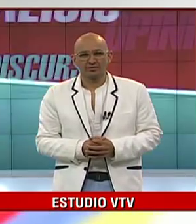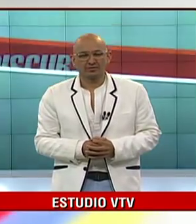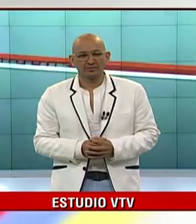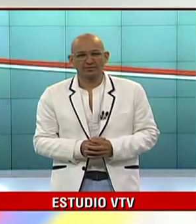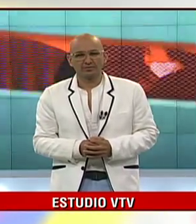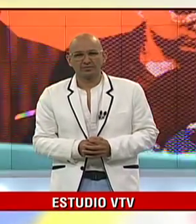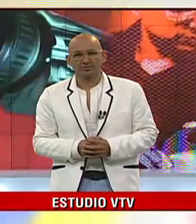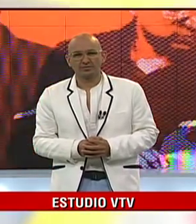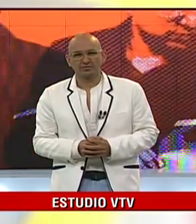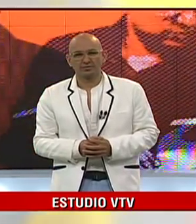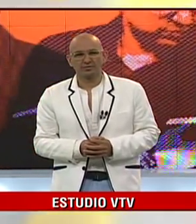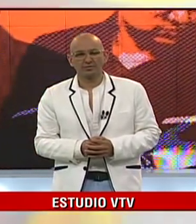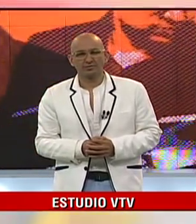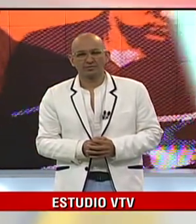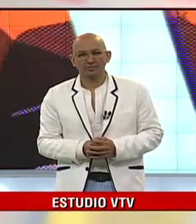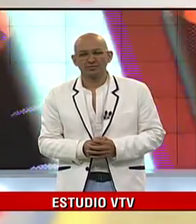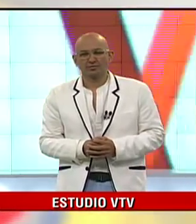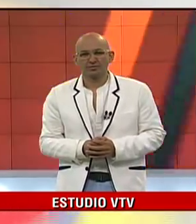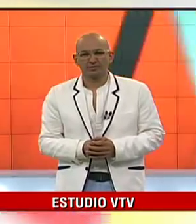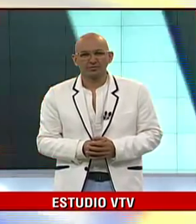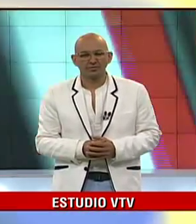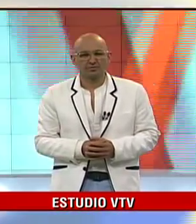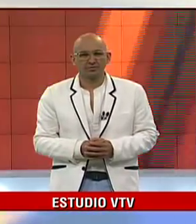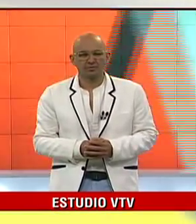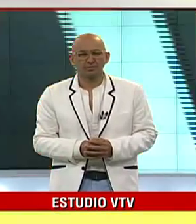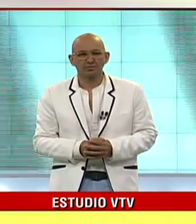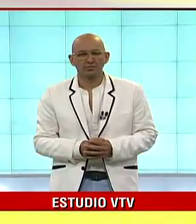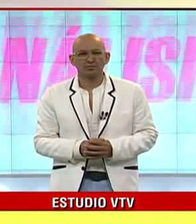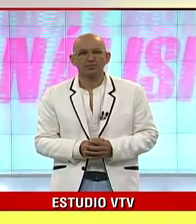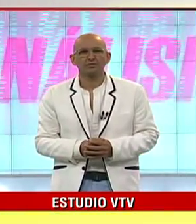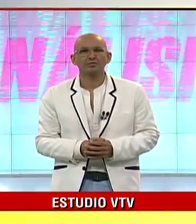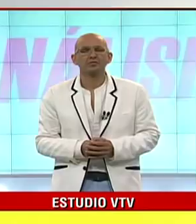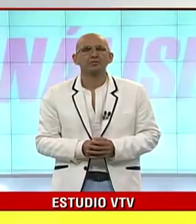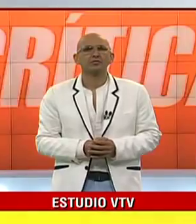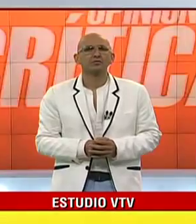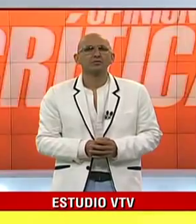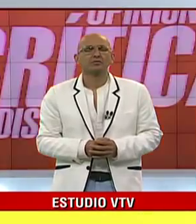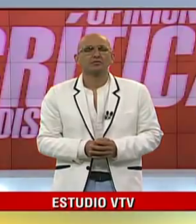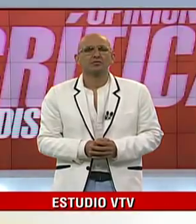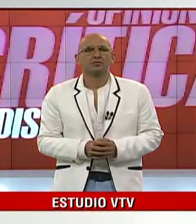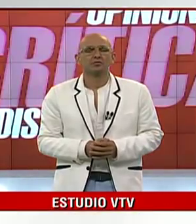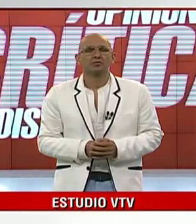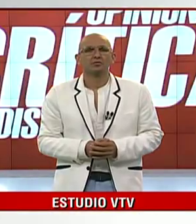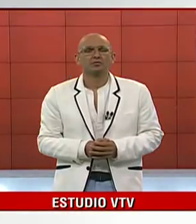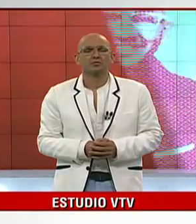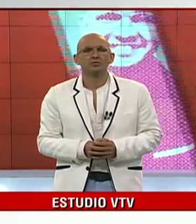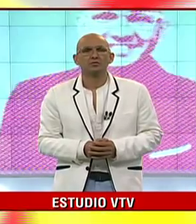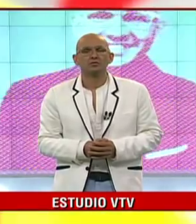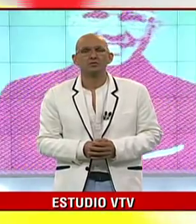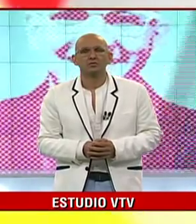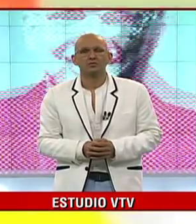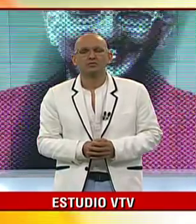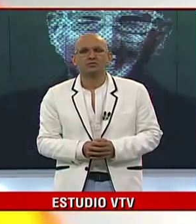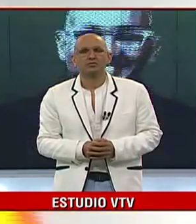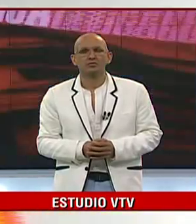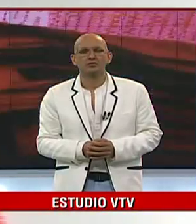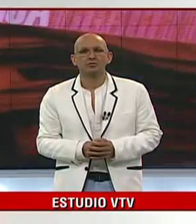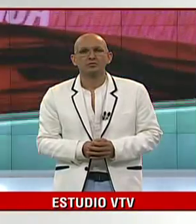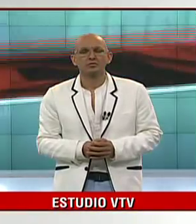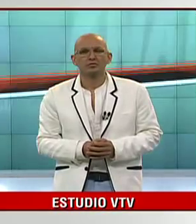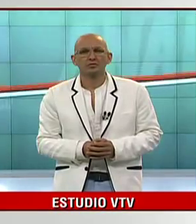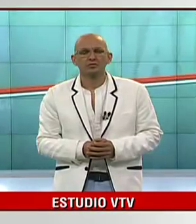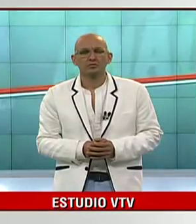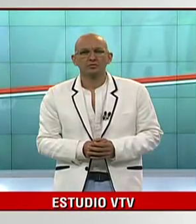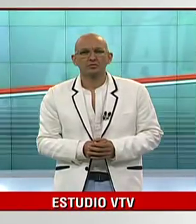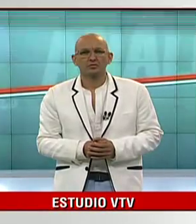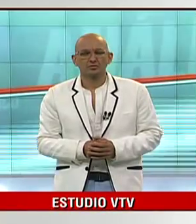vivimos en una democracia con plenas libertades. Debate público. Llamó el debate público a todo